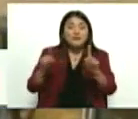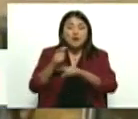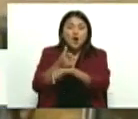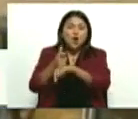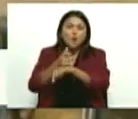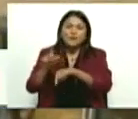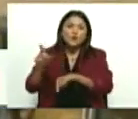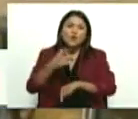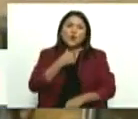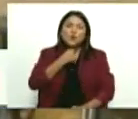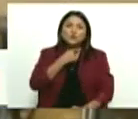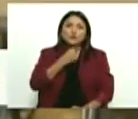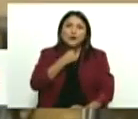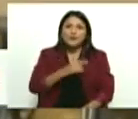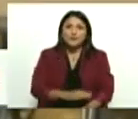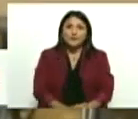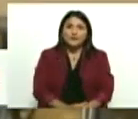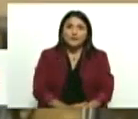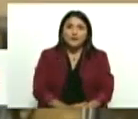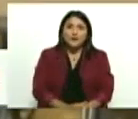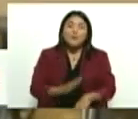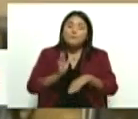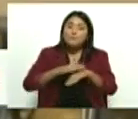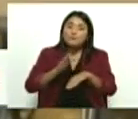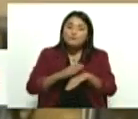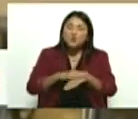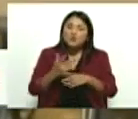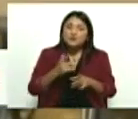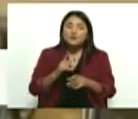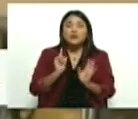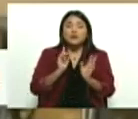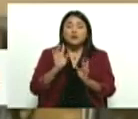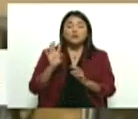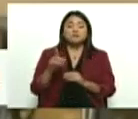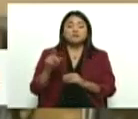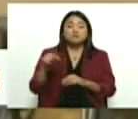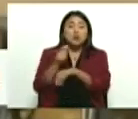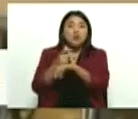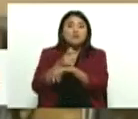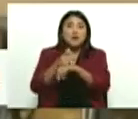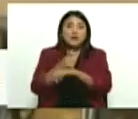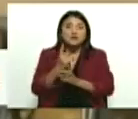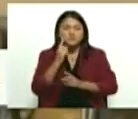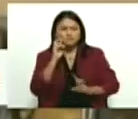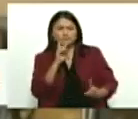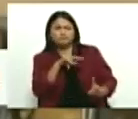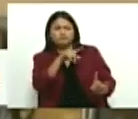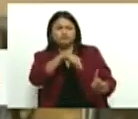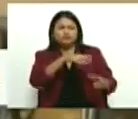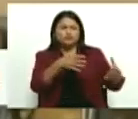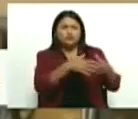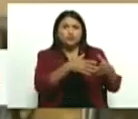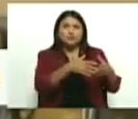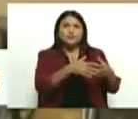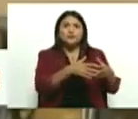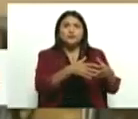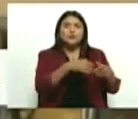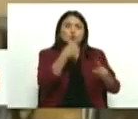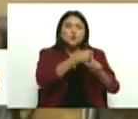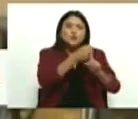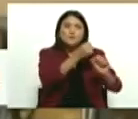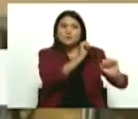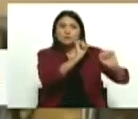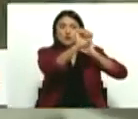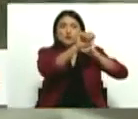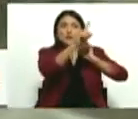le convenía porque Jorge y el resto de sus compañeros luchaban en contra de los yanquis y en contra